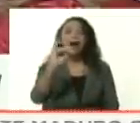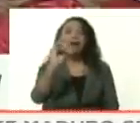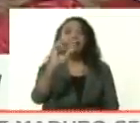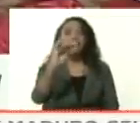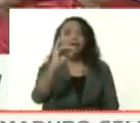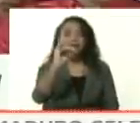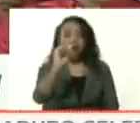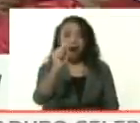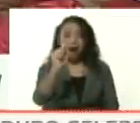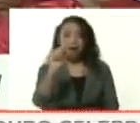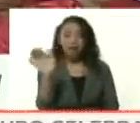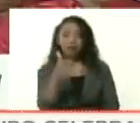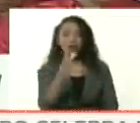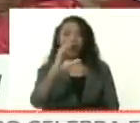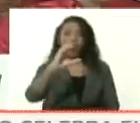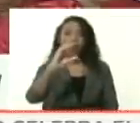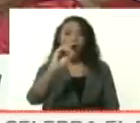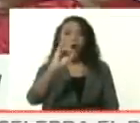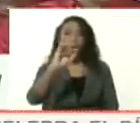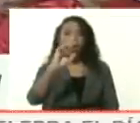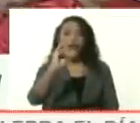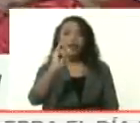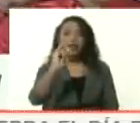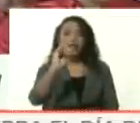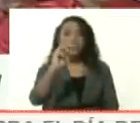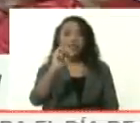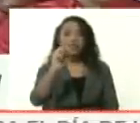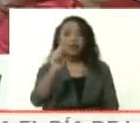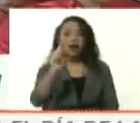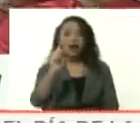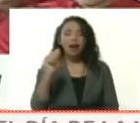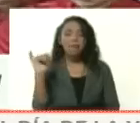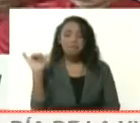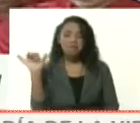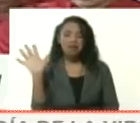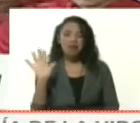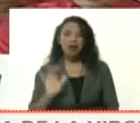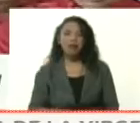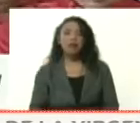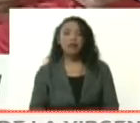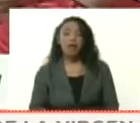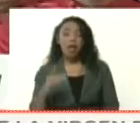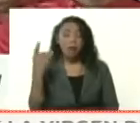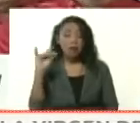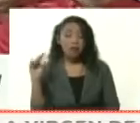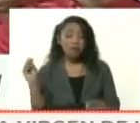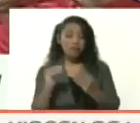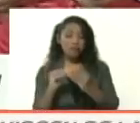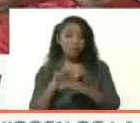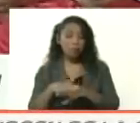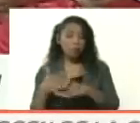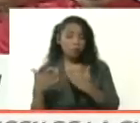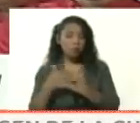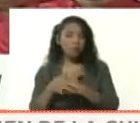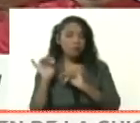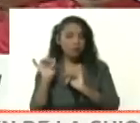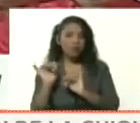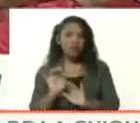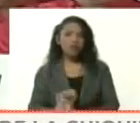al señor Camacho de Bolivia, que eran los dueños del gas en Bolivia. Y como el Estado